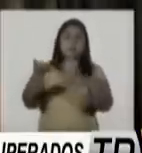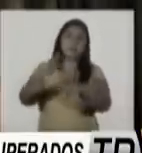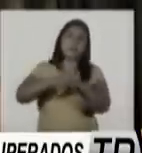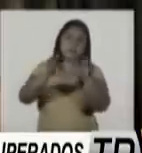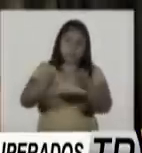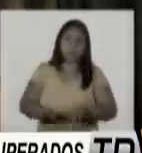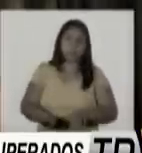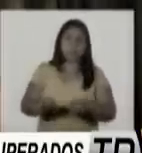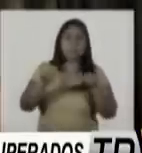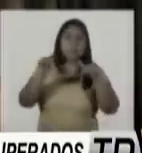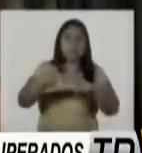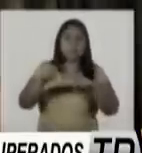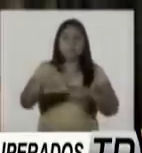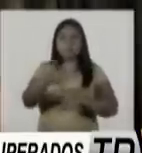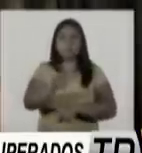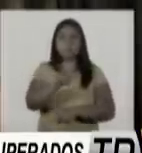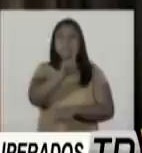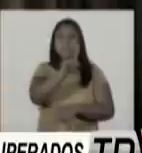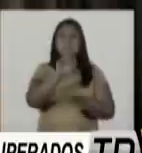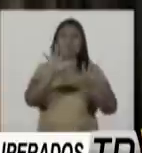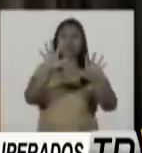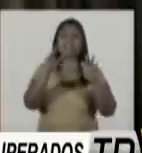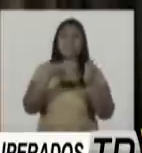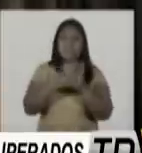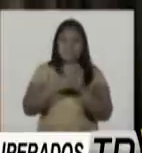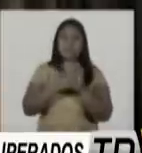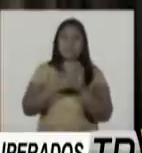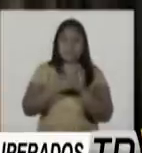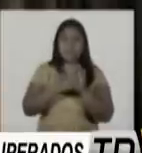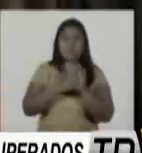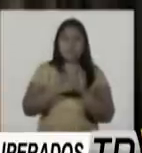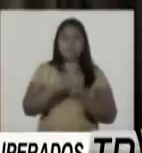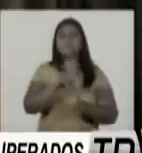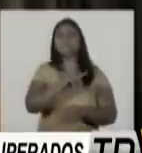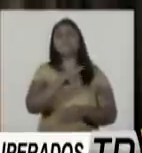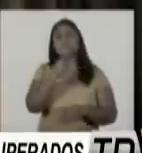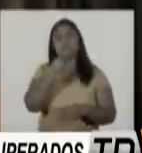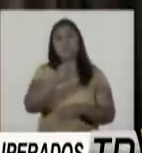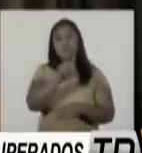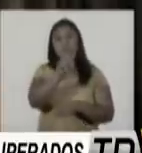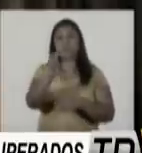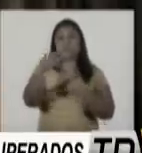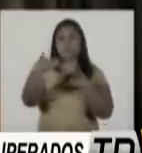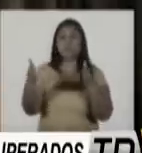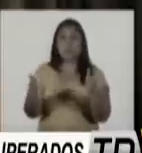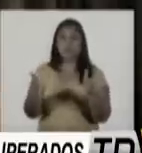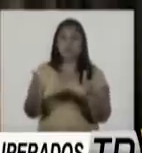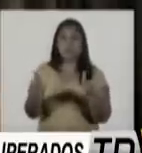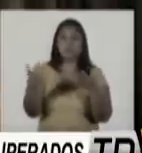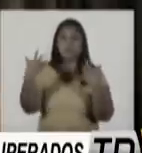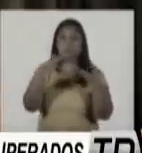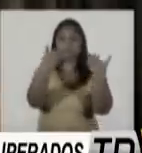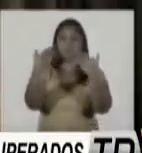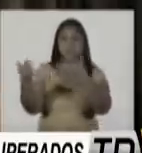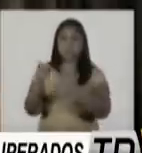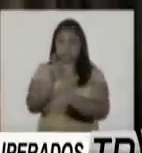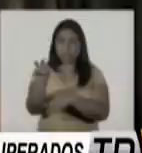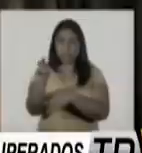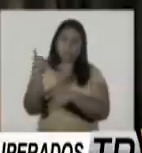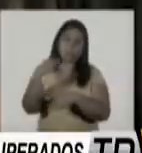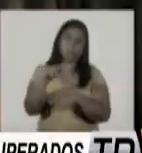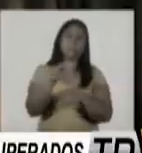personas. Estaremos pasando las 110 mil de las 200 mil cajas que hemos estipulado que vamos a